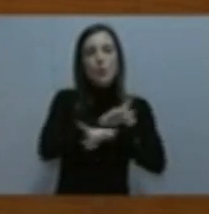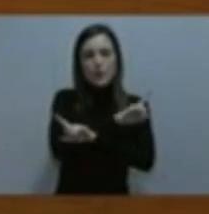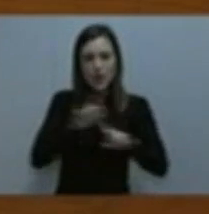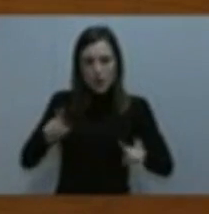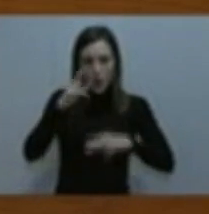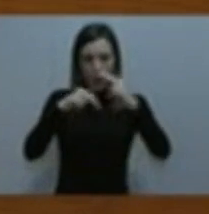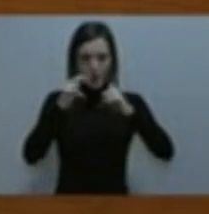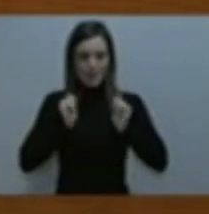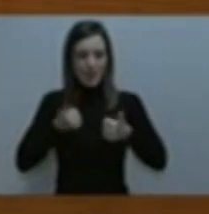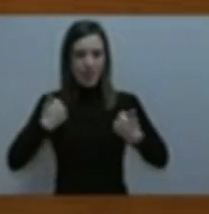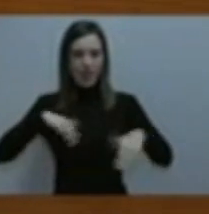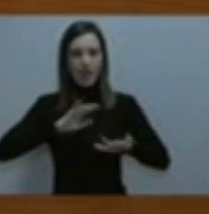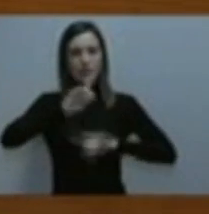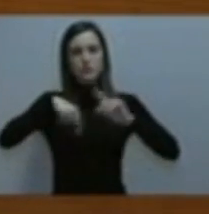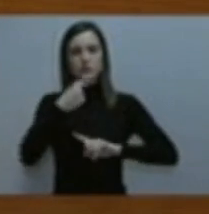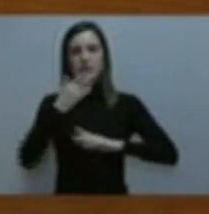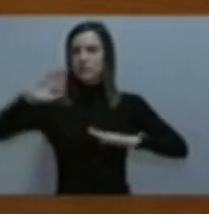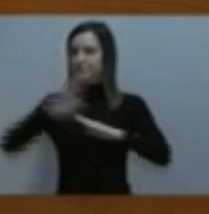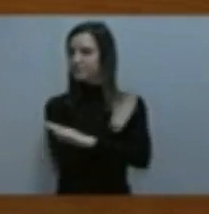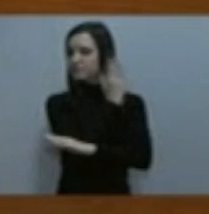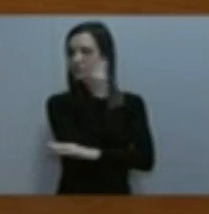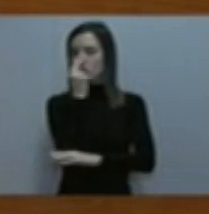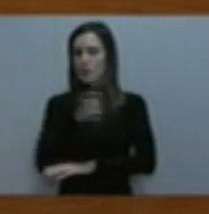iniciadas, lo derogan. Una auténtica chapuza.